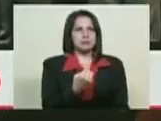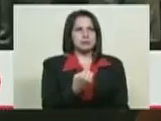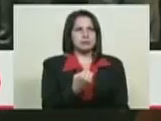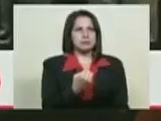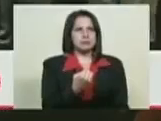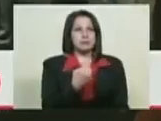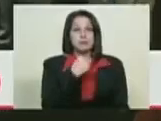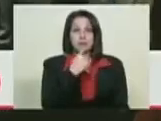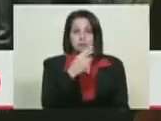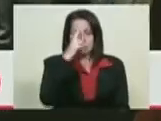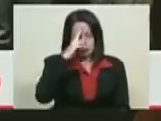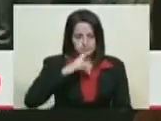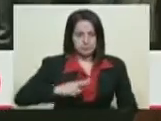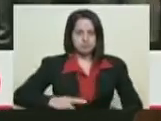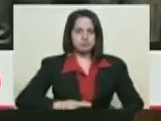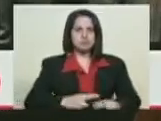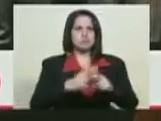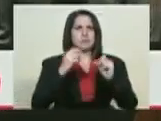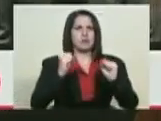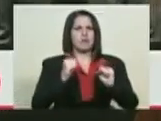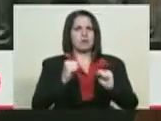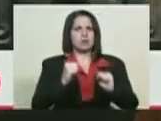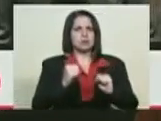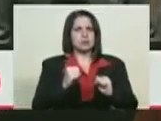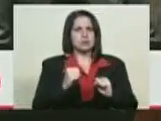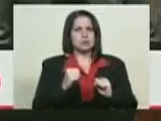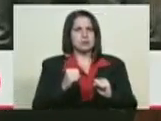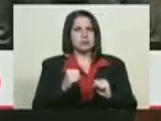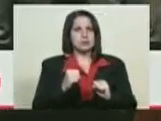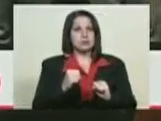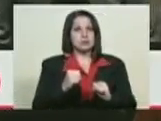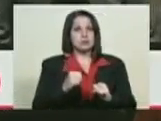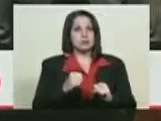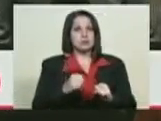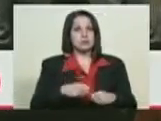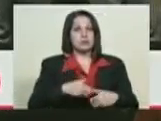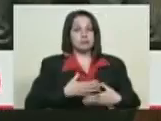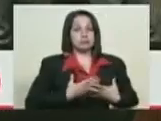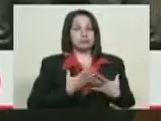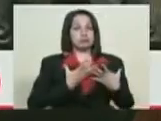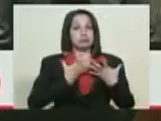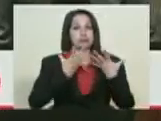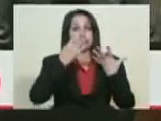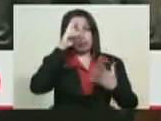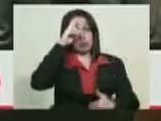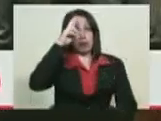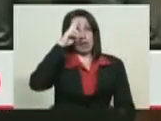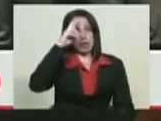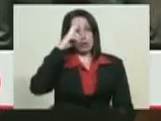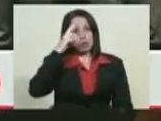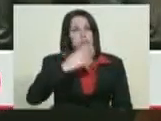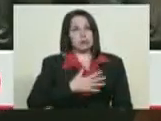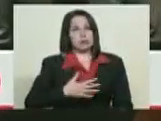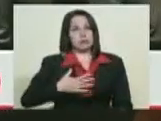más que con humildad, lo digo con mucha razón profunda, de aquí, la que sale